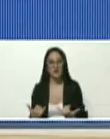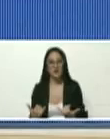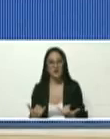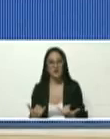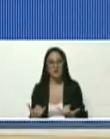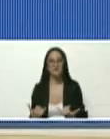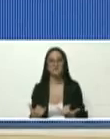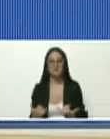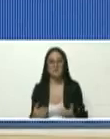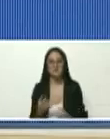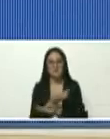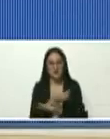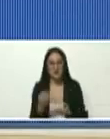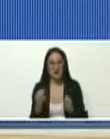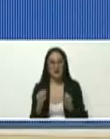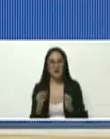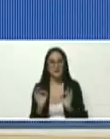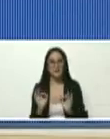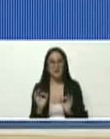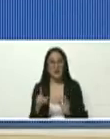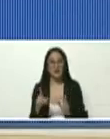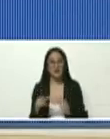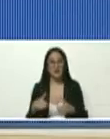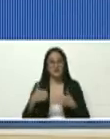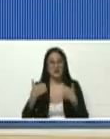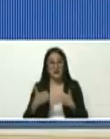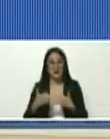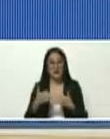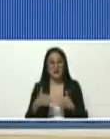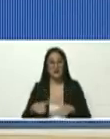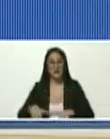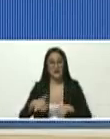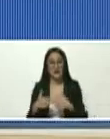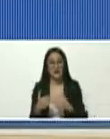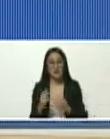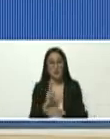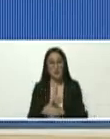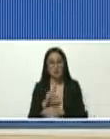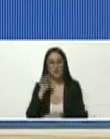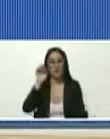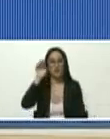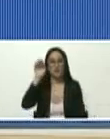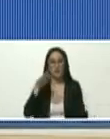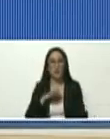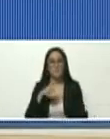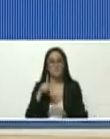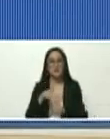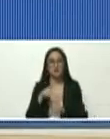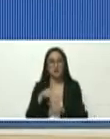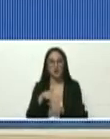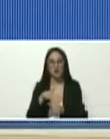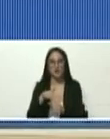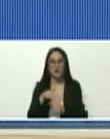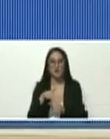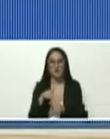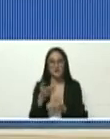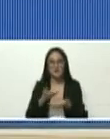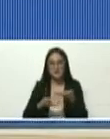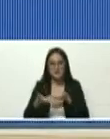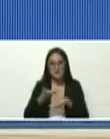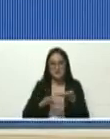reto existencial. Este reto tiene que ver con el uso futuro del petróleo y la mezcla